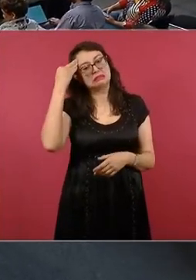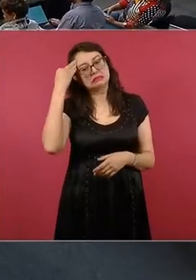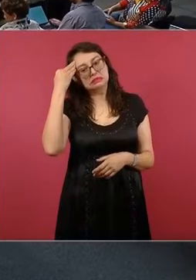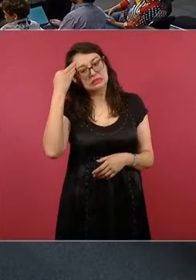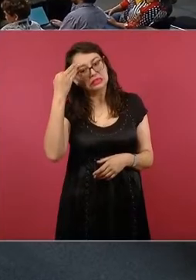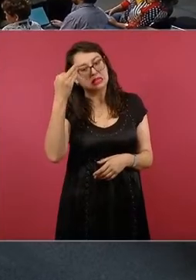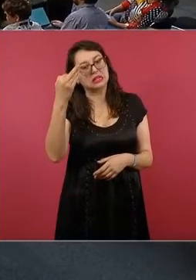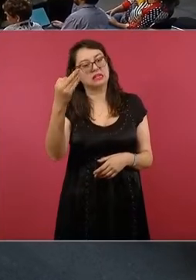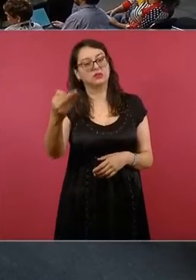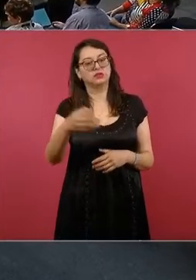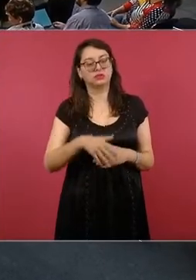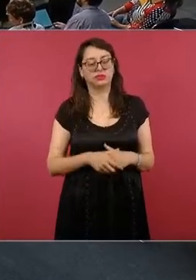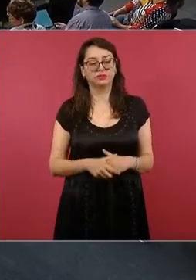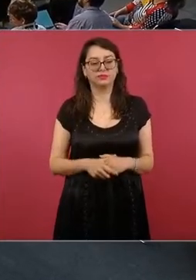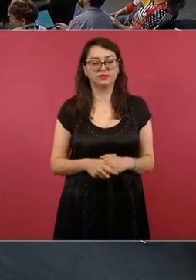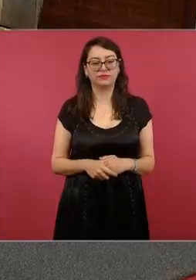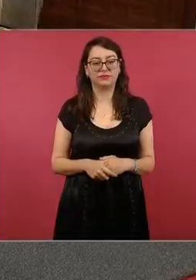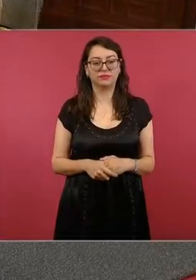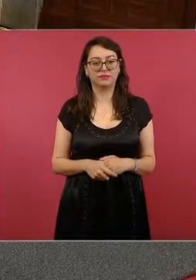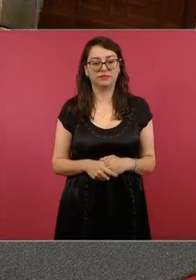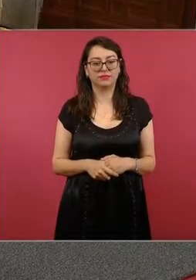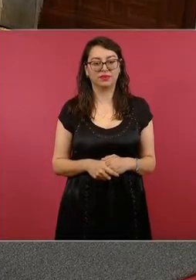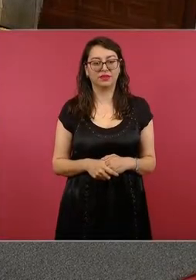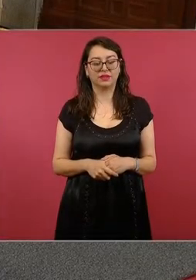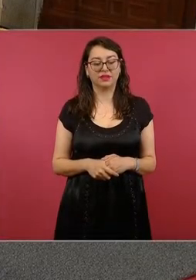del cometa cada qué.